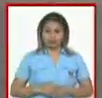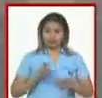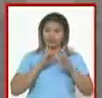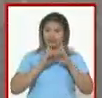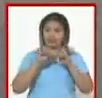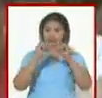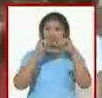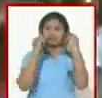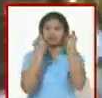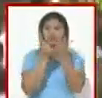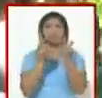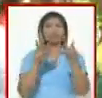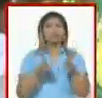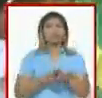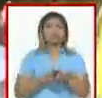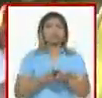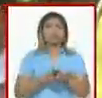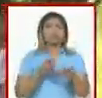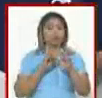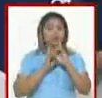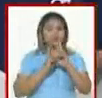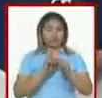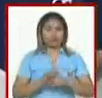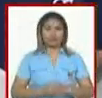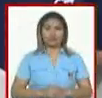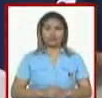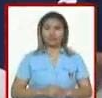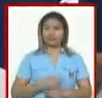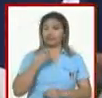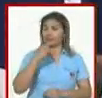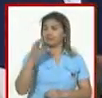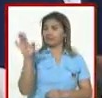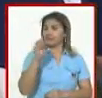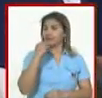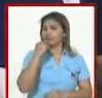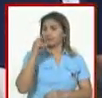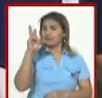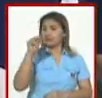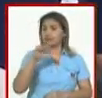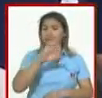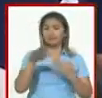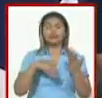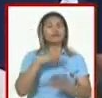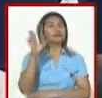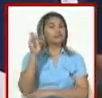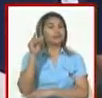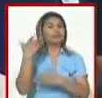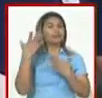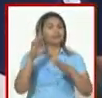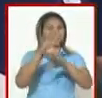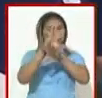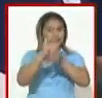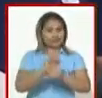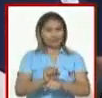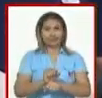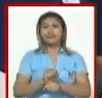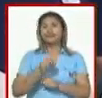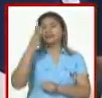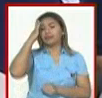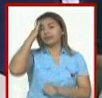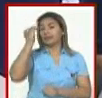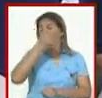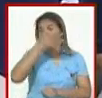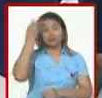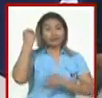respuesta a ello las plataformas también estos respondieron el grito bolivia dije no dijo no se va a escuchar en todo el país y ya tiene que acostumbrarse porque